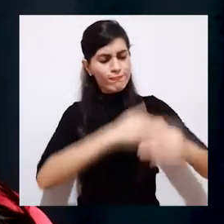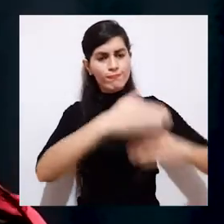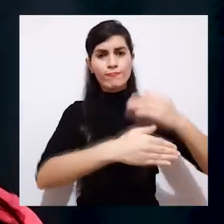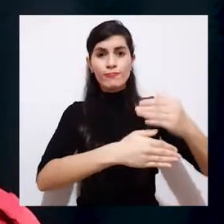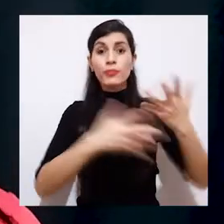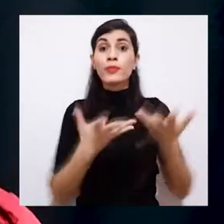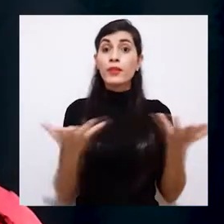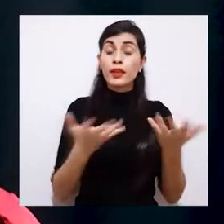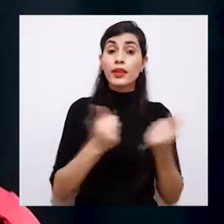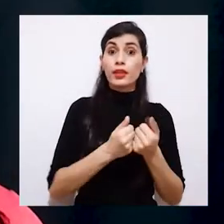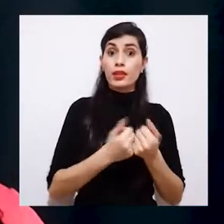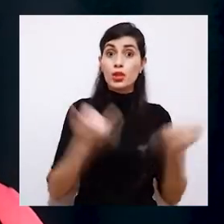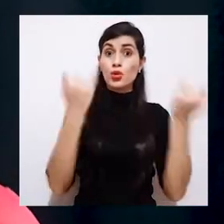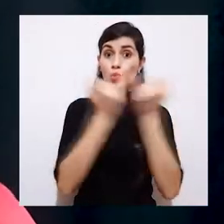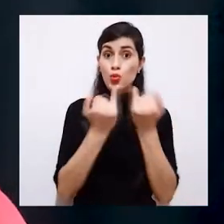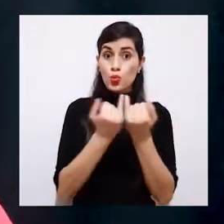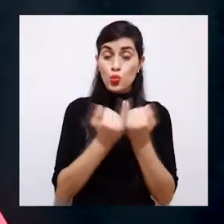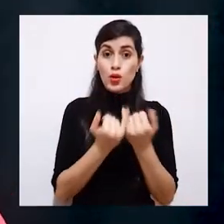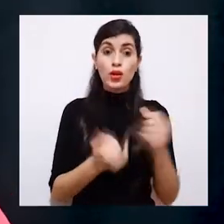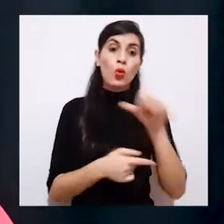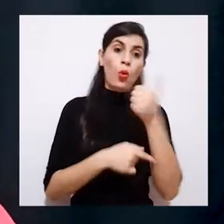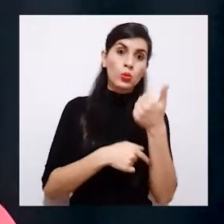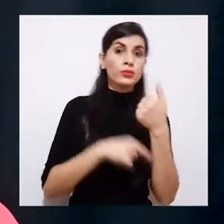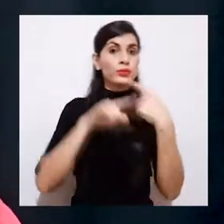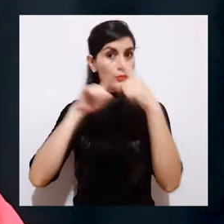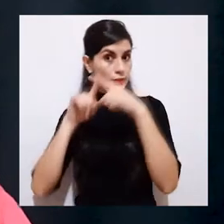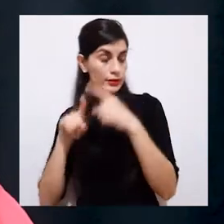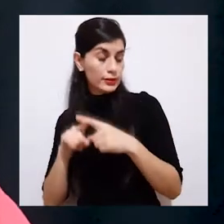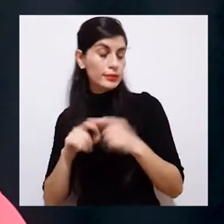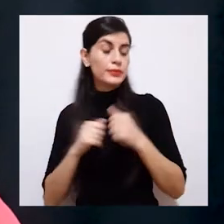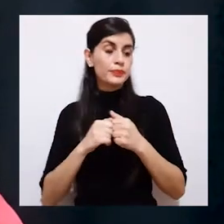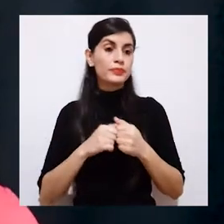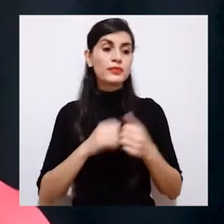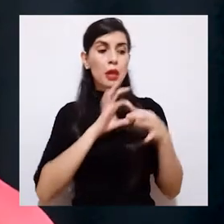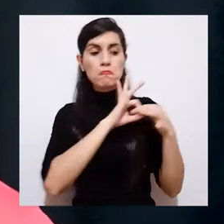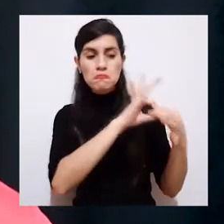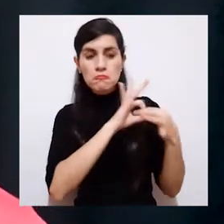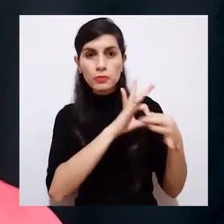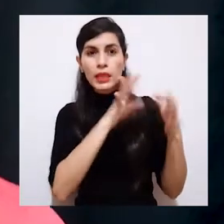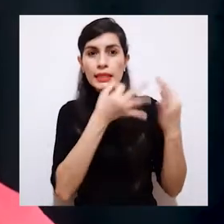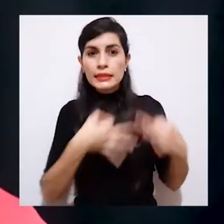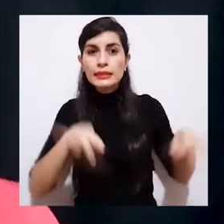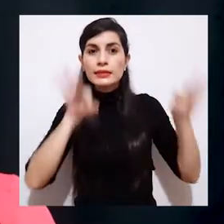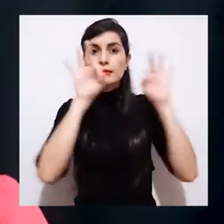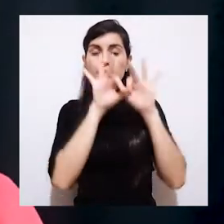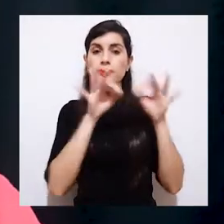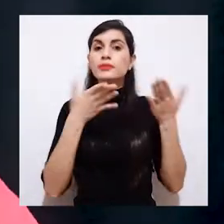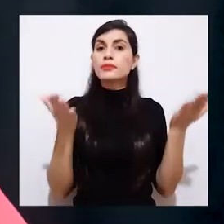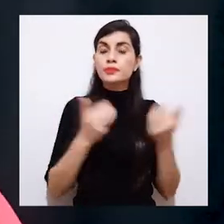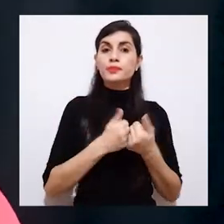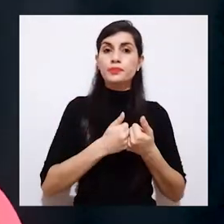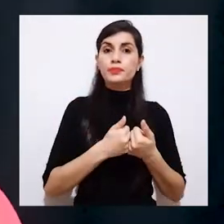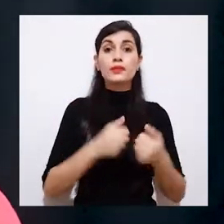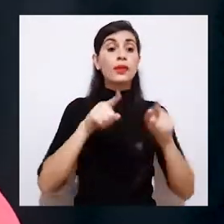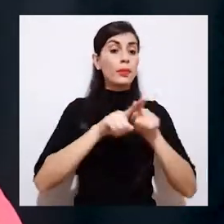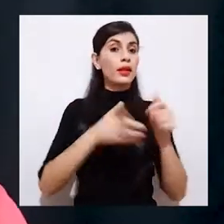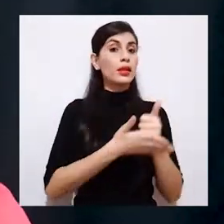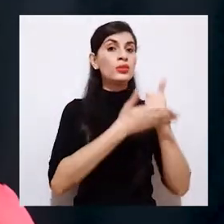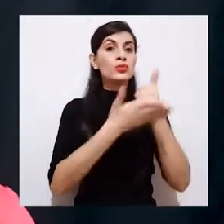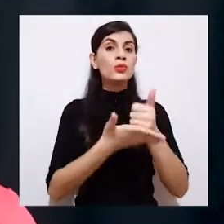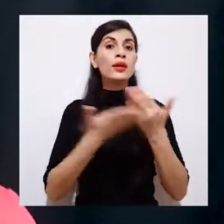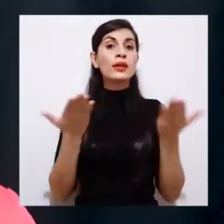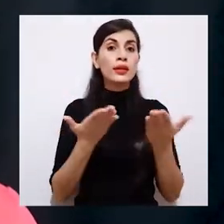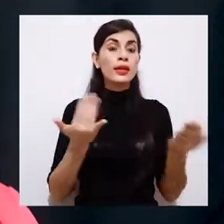que es el maquillaje de efectos especiales junto con los efectos digitales ha sido una alianza súper importante, ya que con la